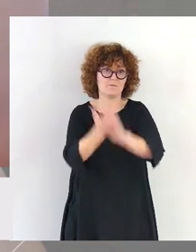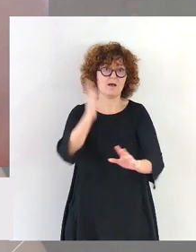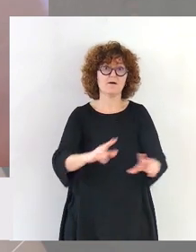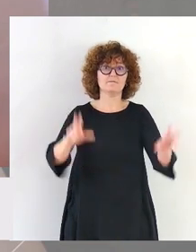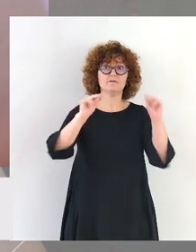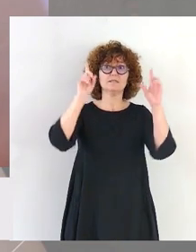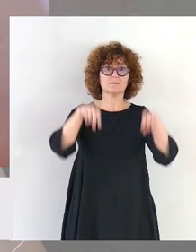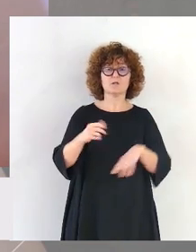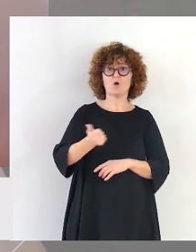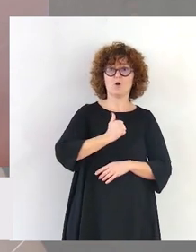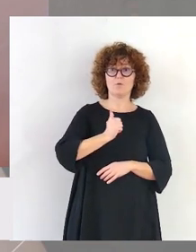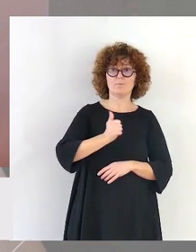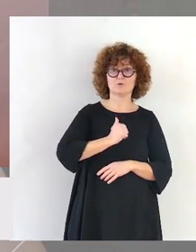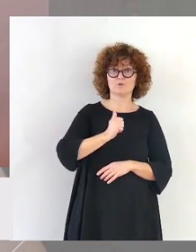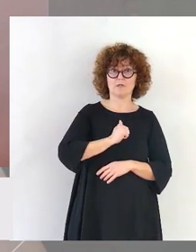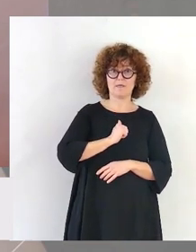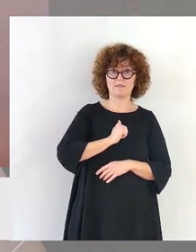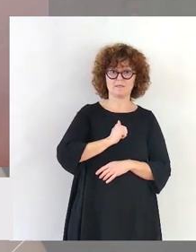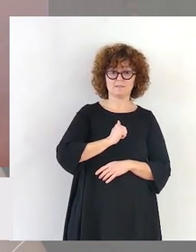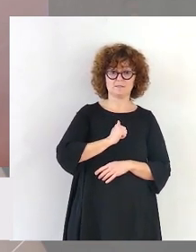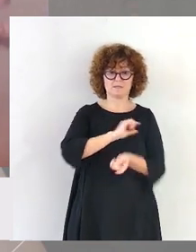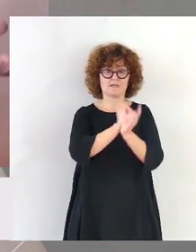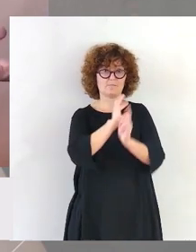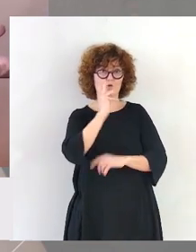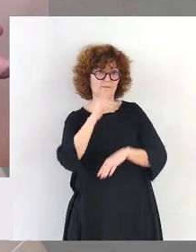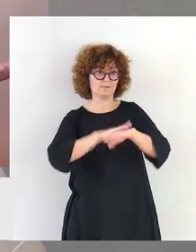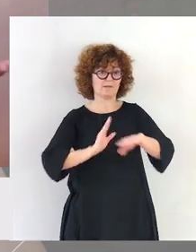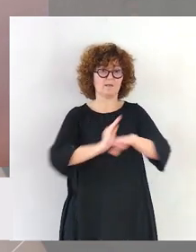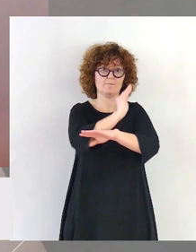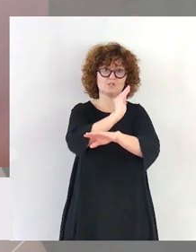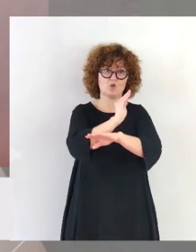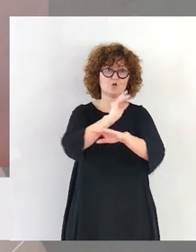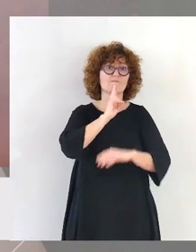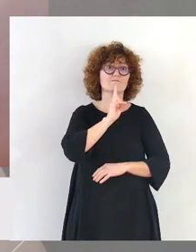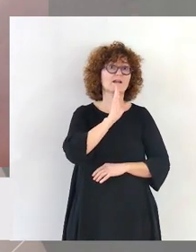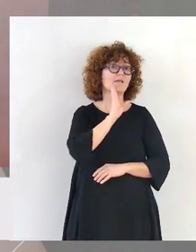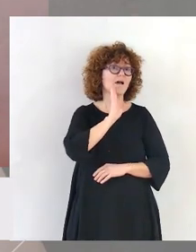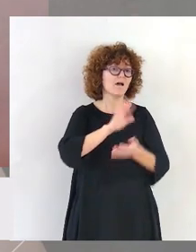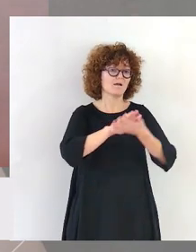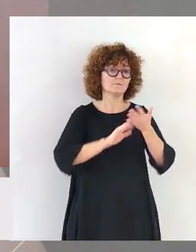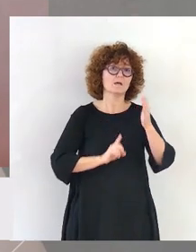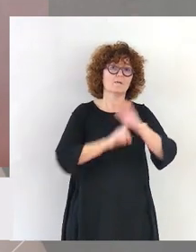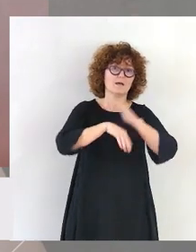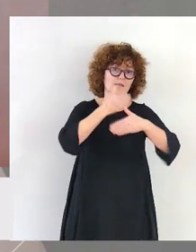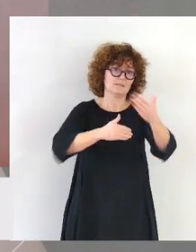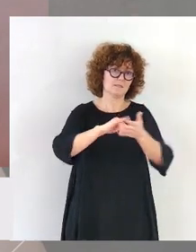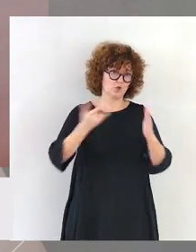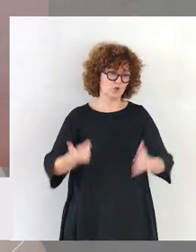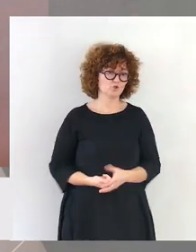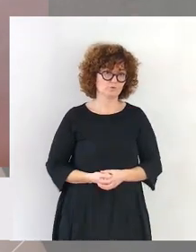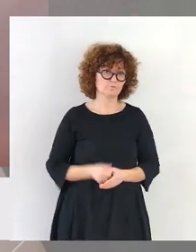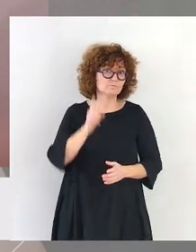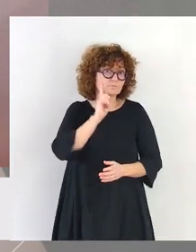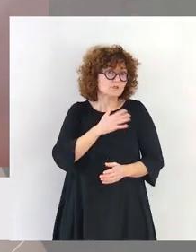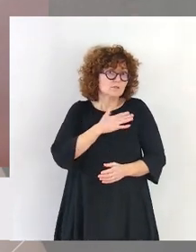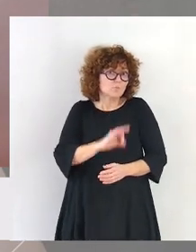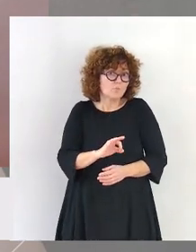qué oportunidades nos da el cambio climático para pues inversión verde que comentabas antes avances tecnológicos no sé si